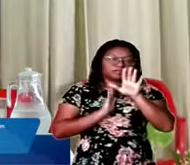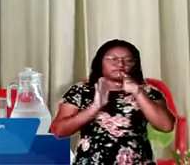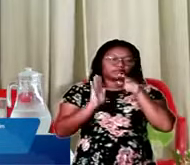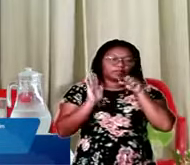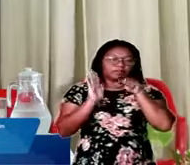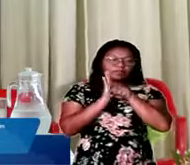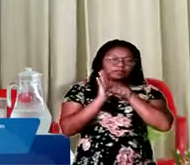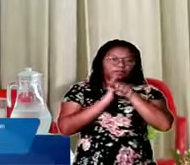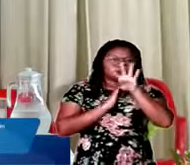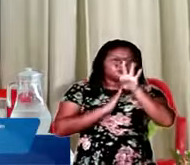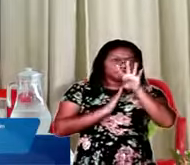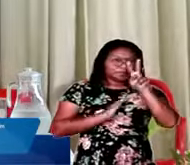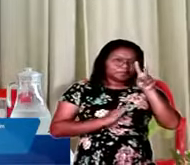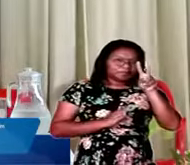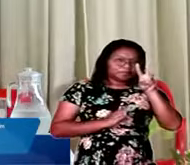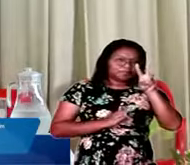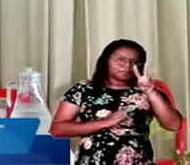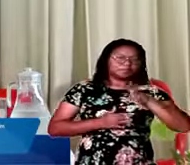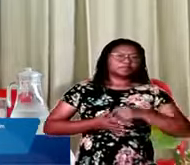5:43.